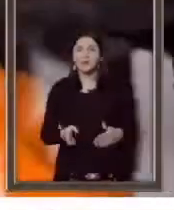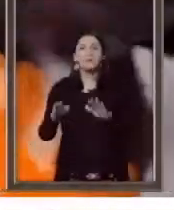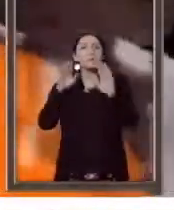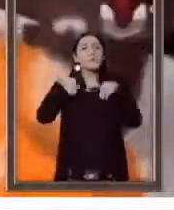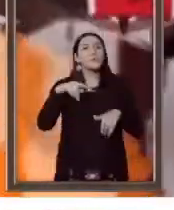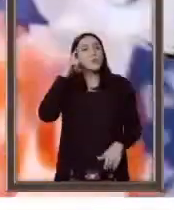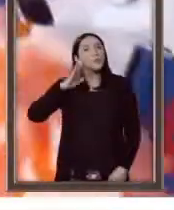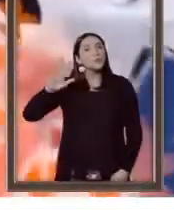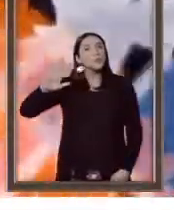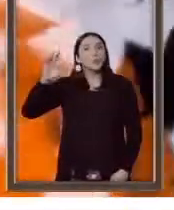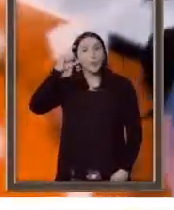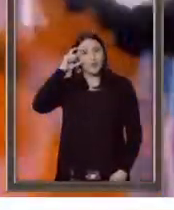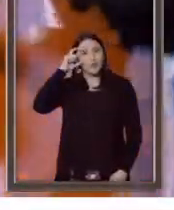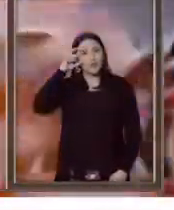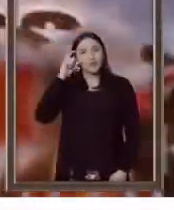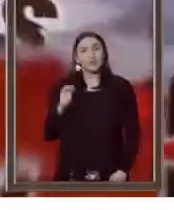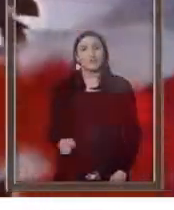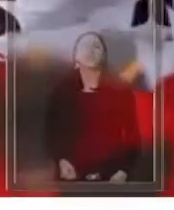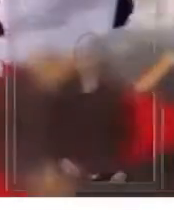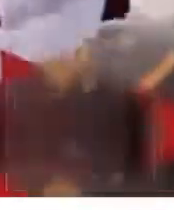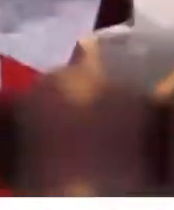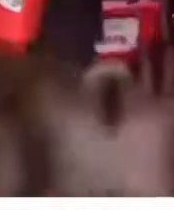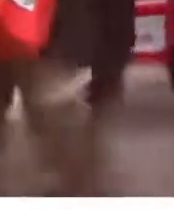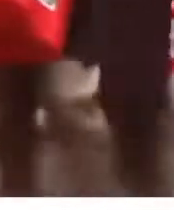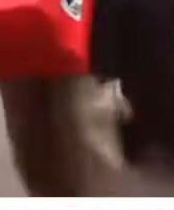las grandes alamedas que Allende soñó.